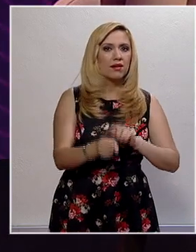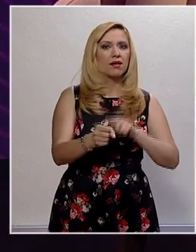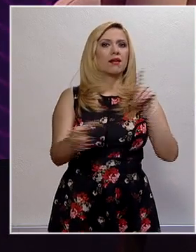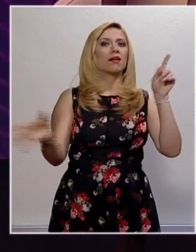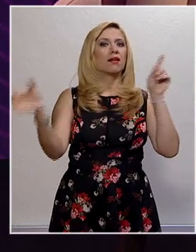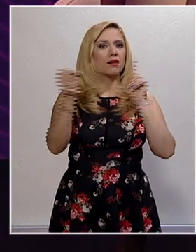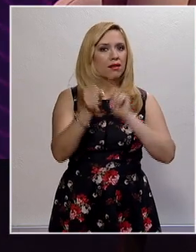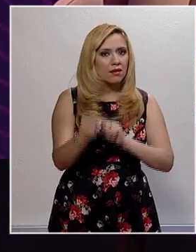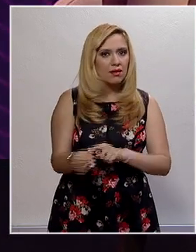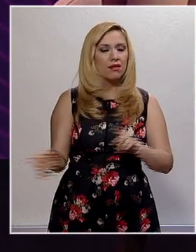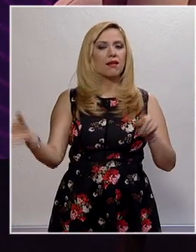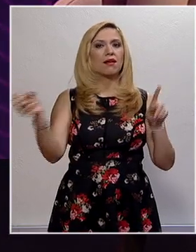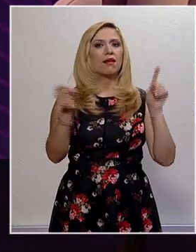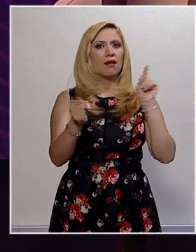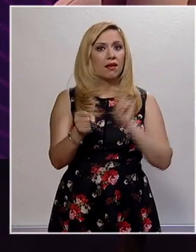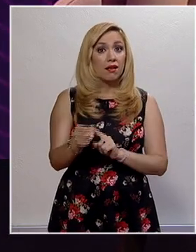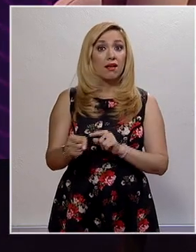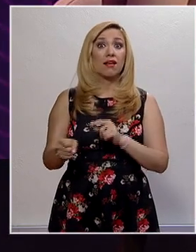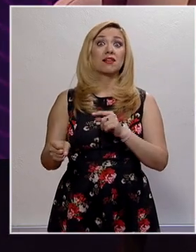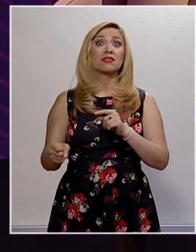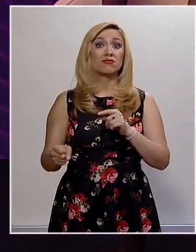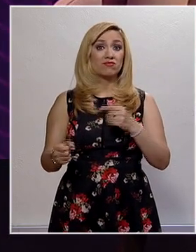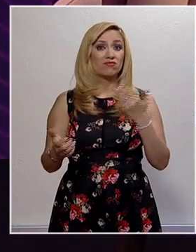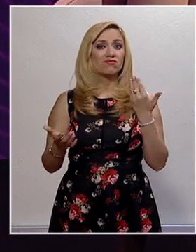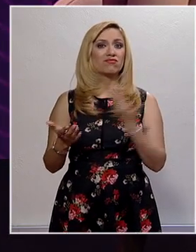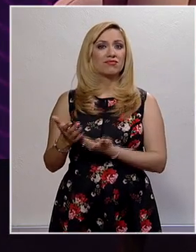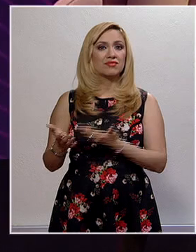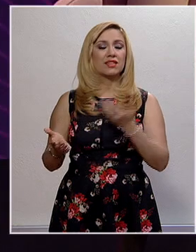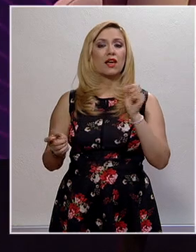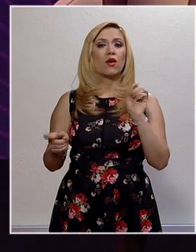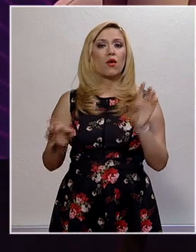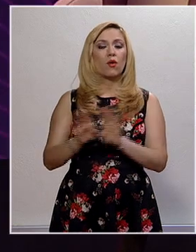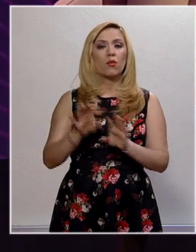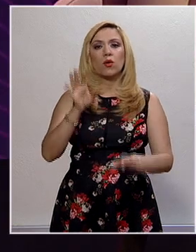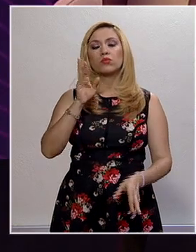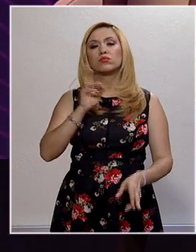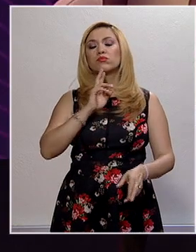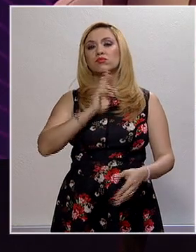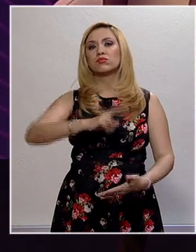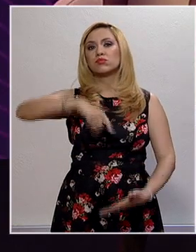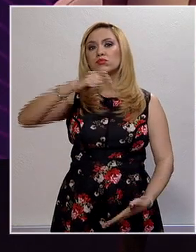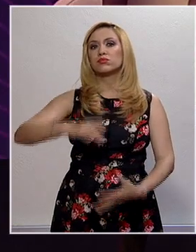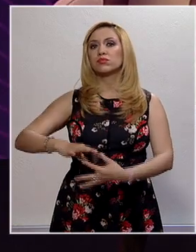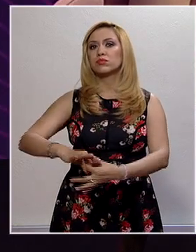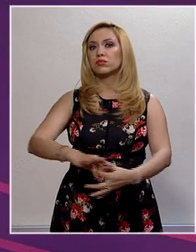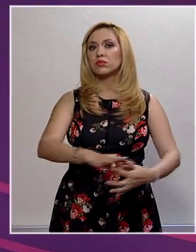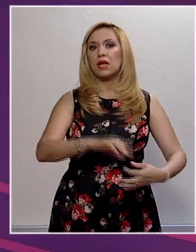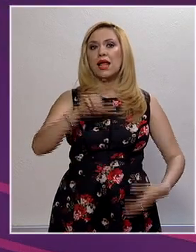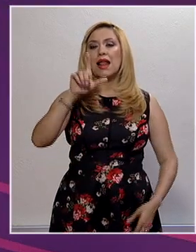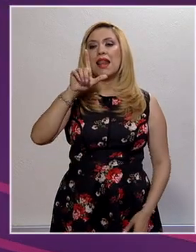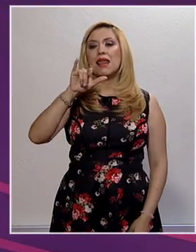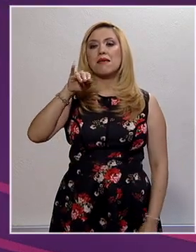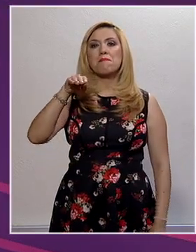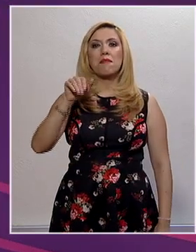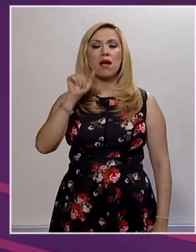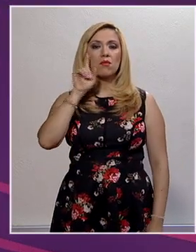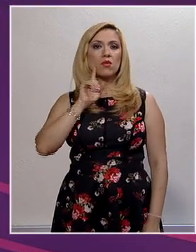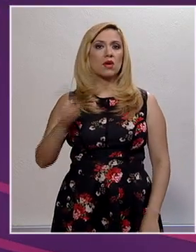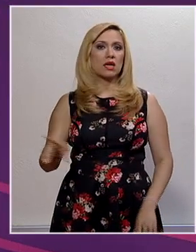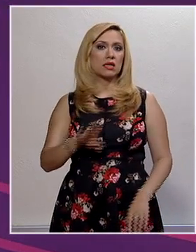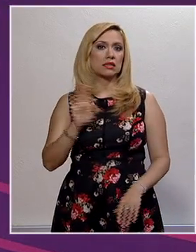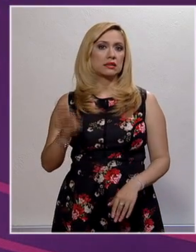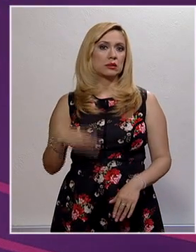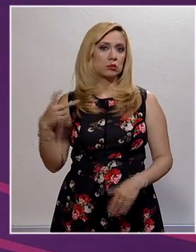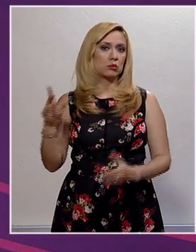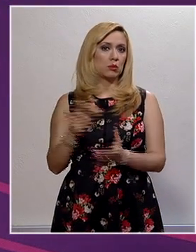que utiliza, además de hacer que cita, pues se guía por la jurisprudencia y el caso Mariana Lima que mencionabas, que también es una guía, ¿no?,